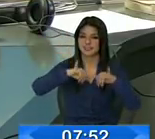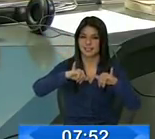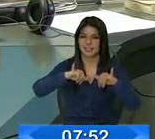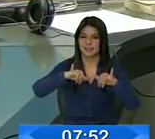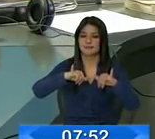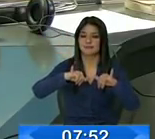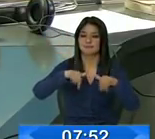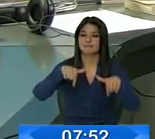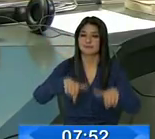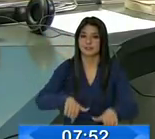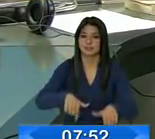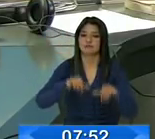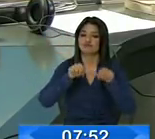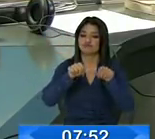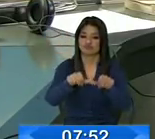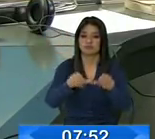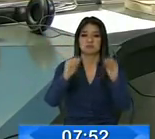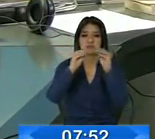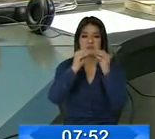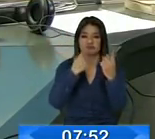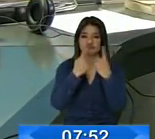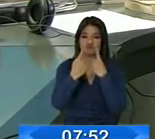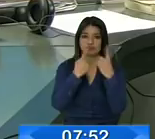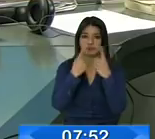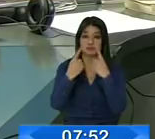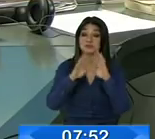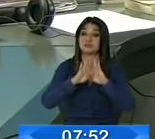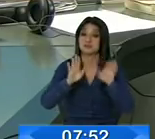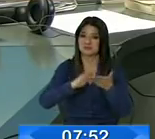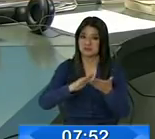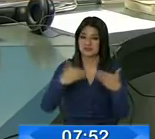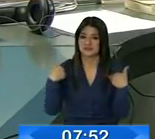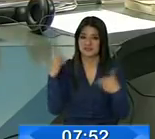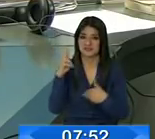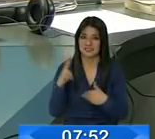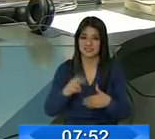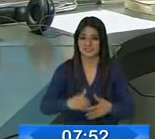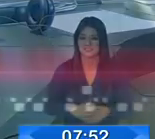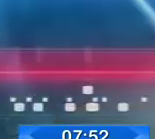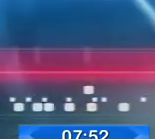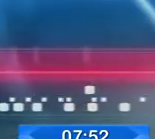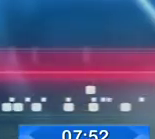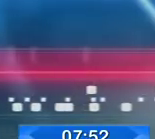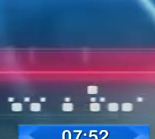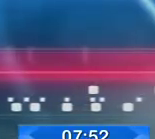radio. Continuamos este diálogo. Permiso, un feliz viernes.